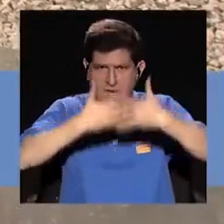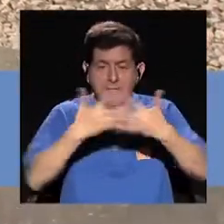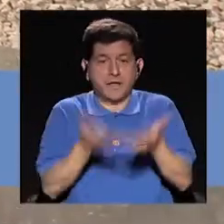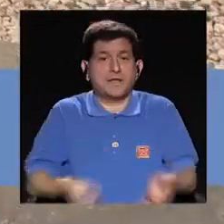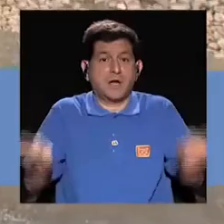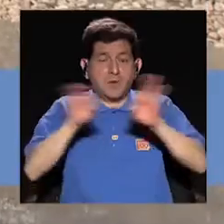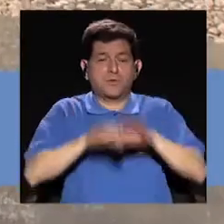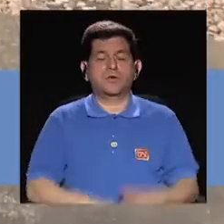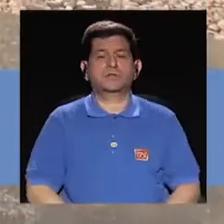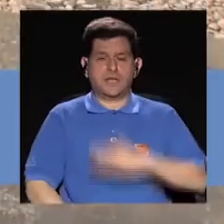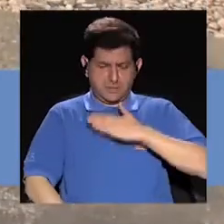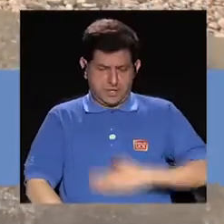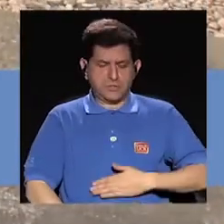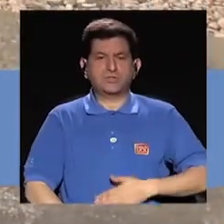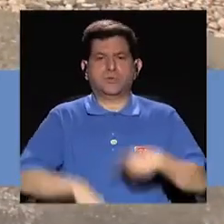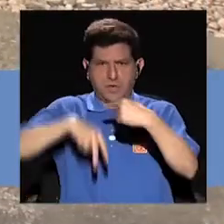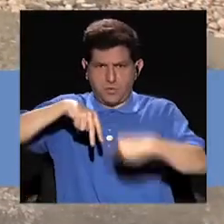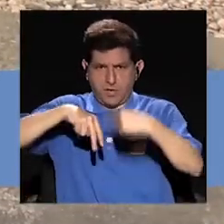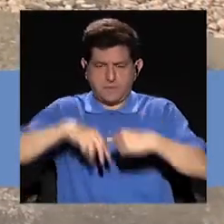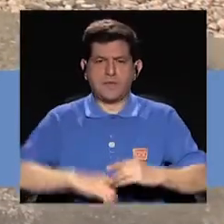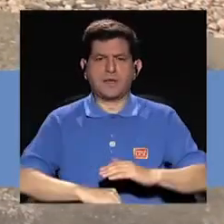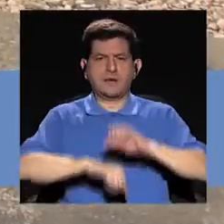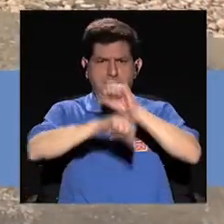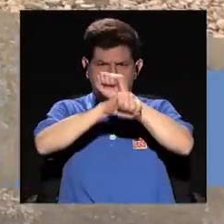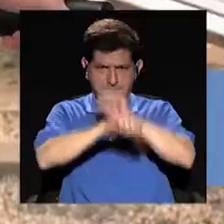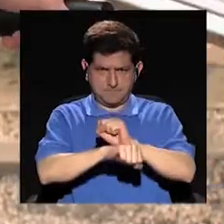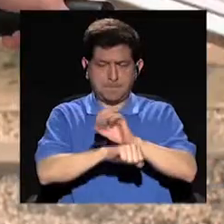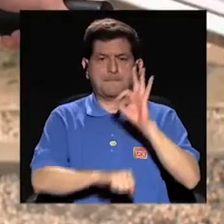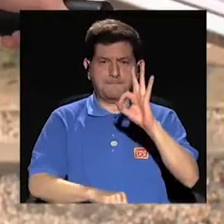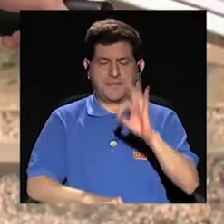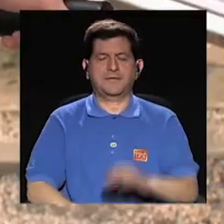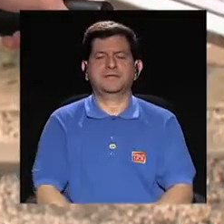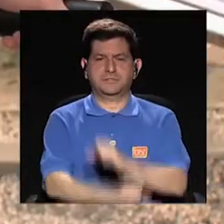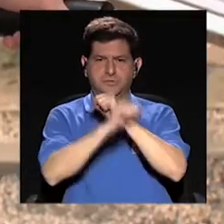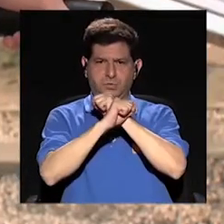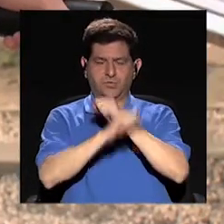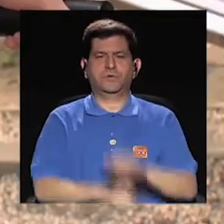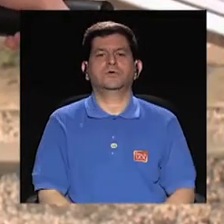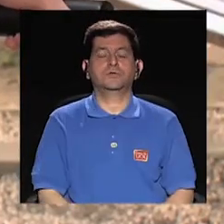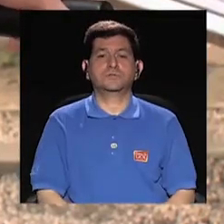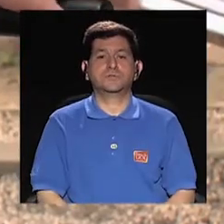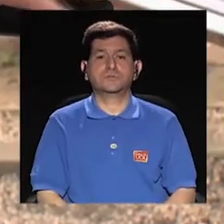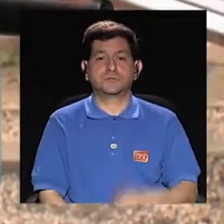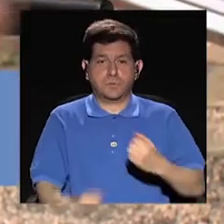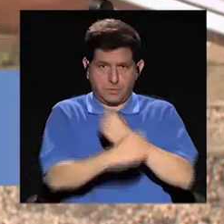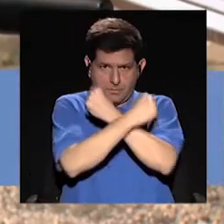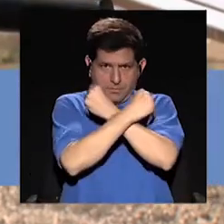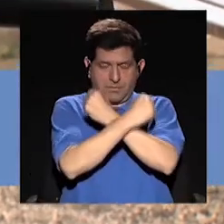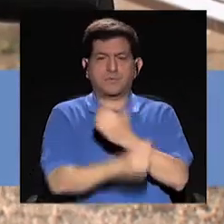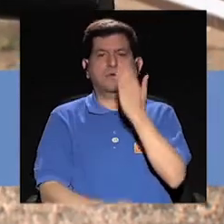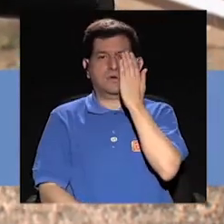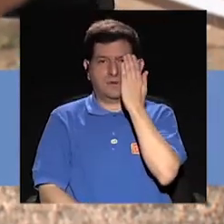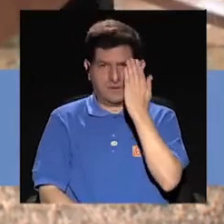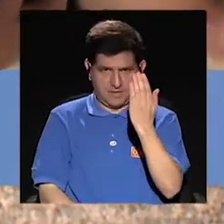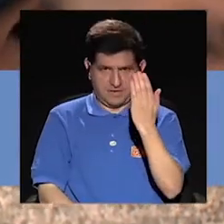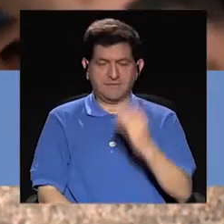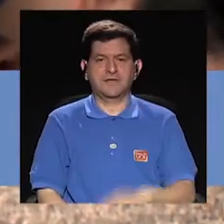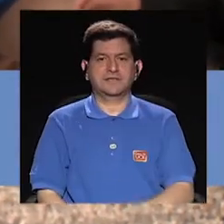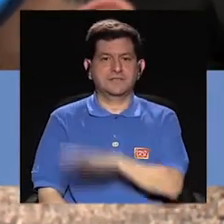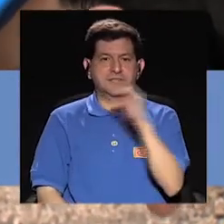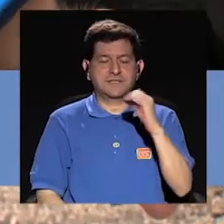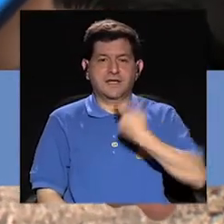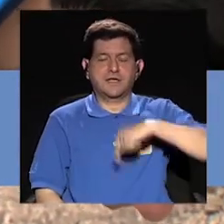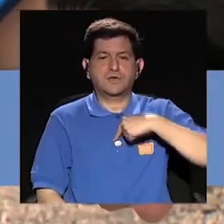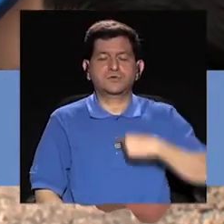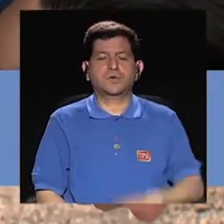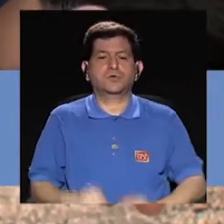Para empezar con esta máquina, es importante acomodar bien el estómago y las piernas para tener seguridad. Los brazos van cruzados, la